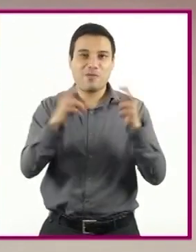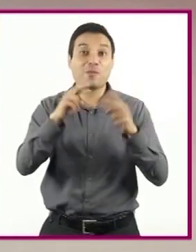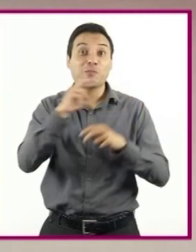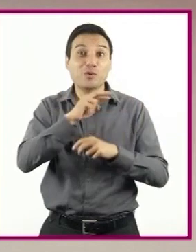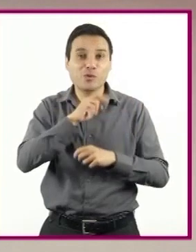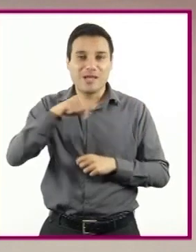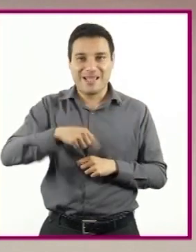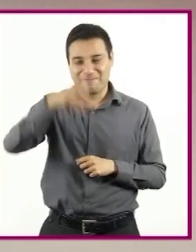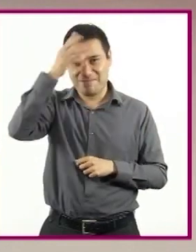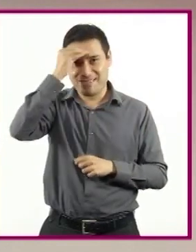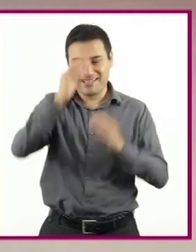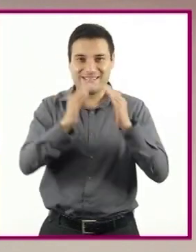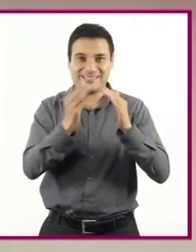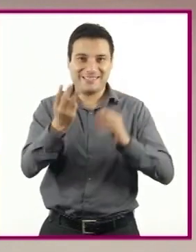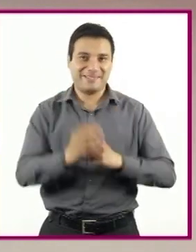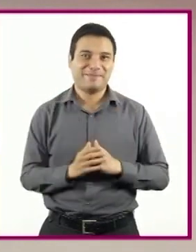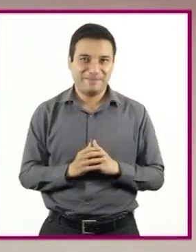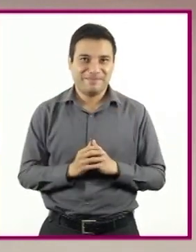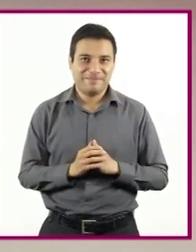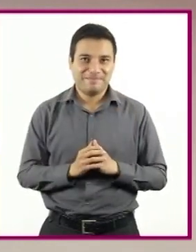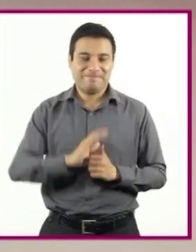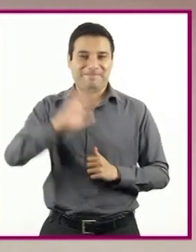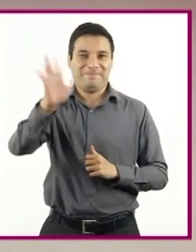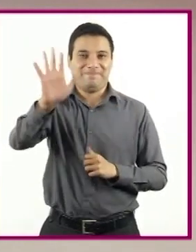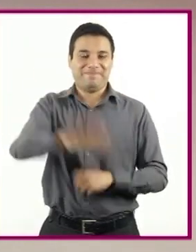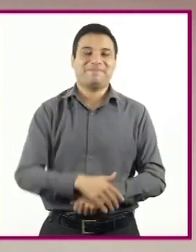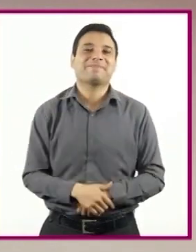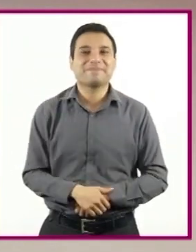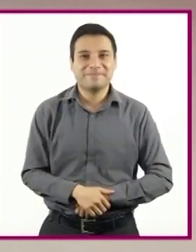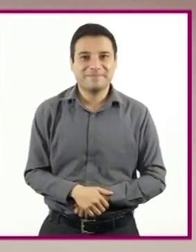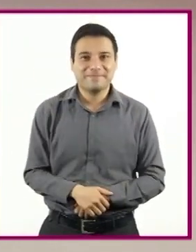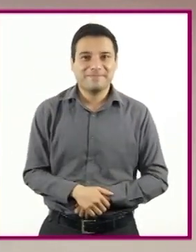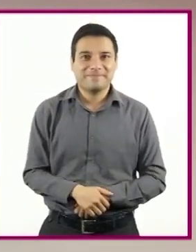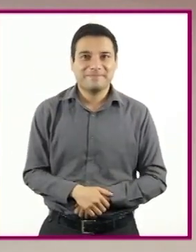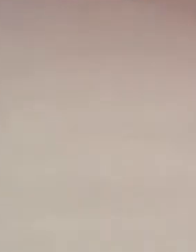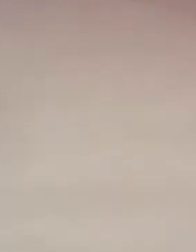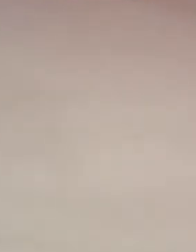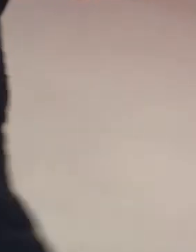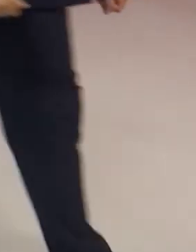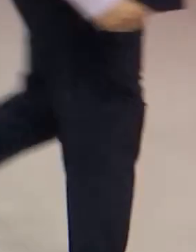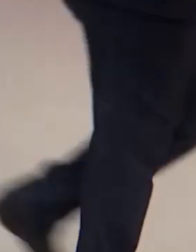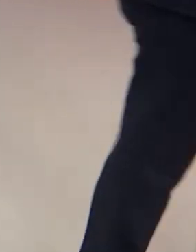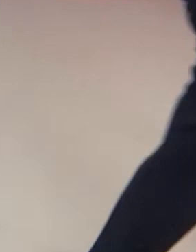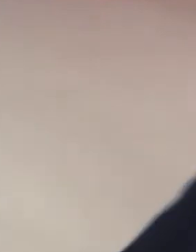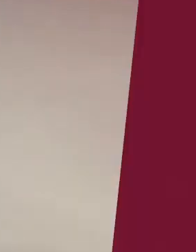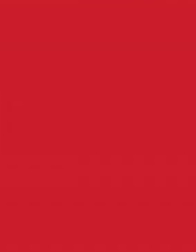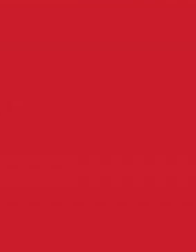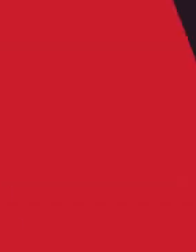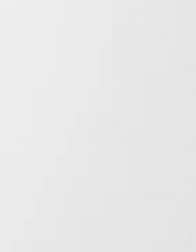pronto aquí en Aprende en Casa 3. Hasta pronto. Hasta pronto, maestra.